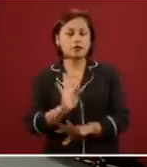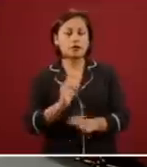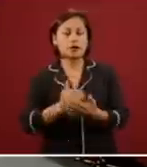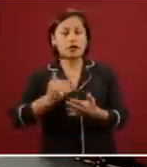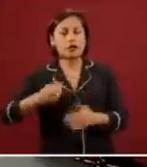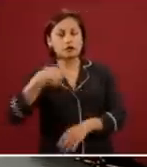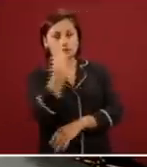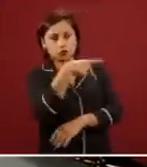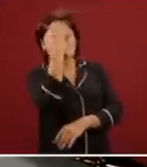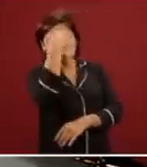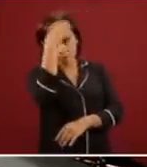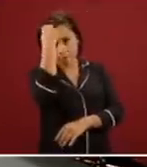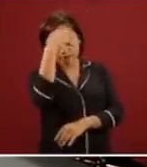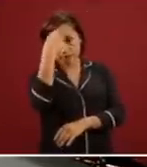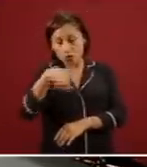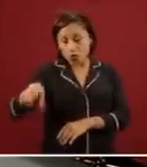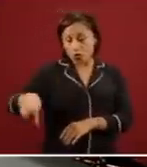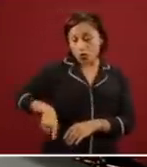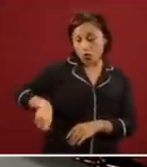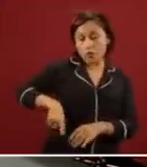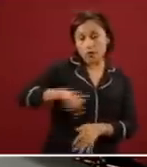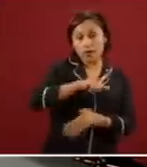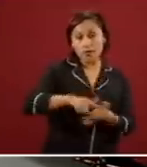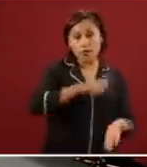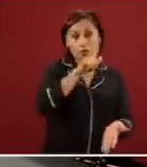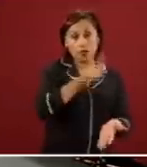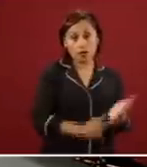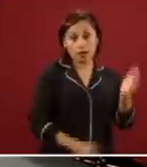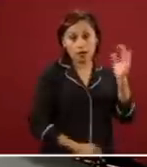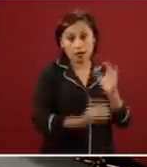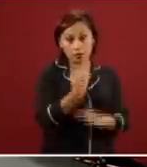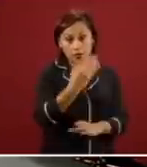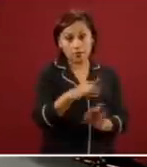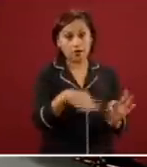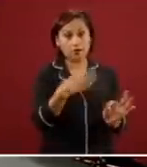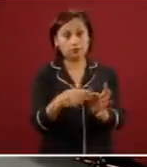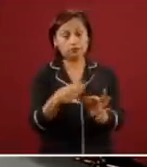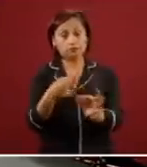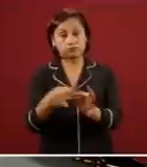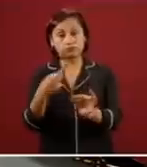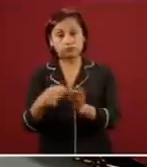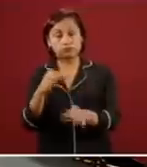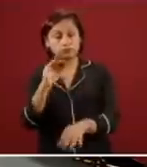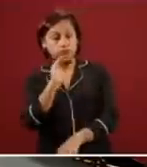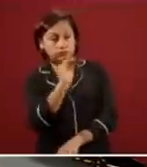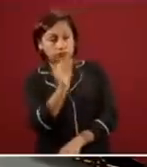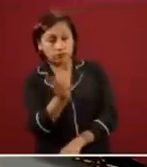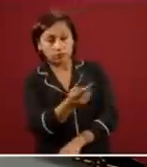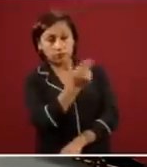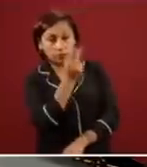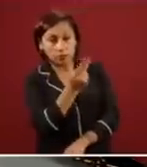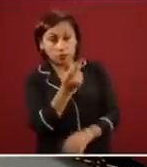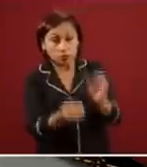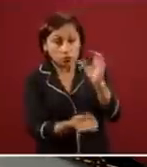llevando a cabo el gobierno federal, ¿todavía es necesaria una reforma en el Congreso? No, no,